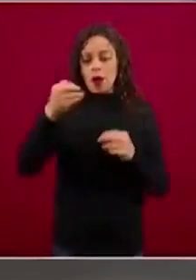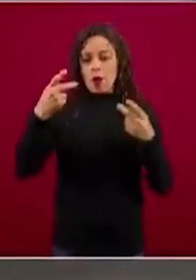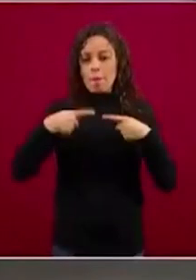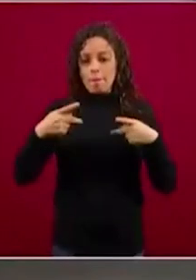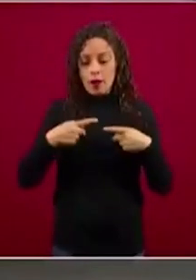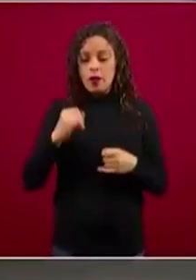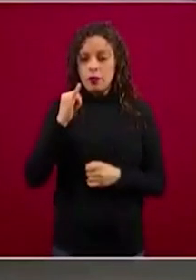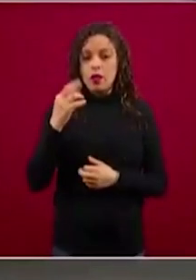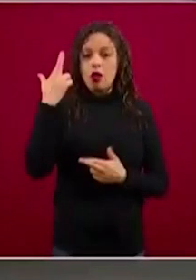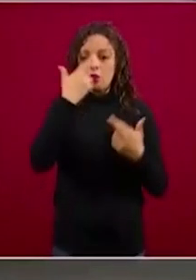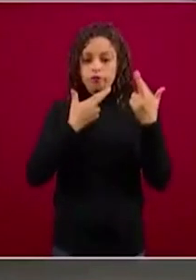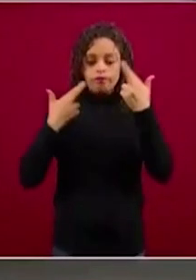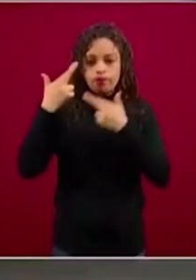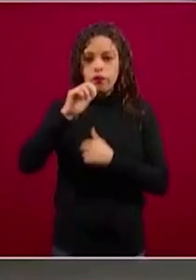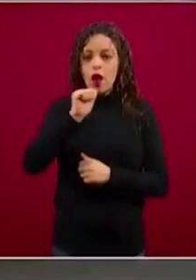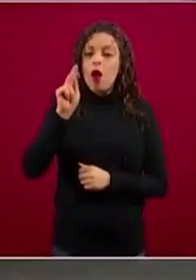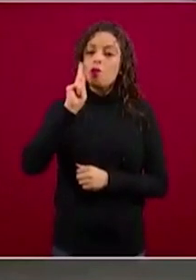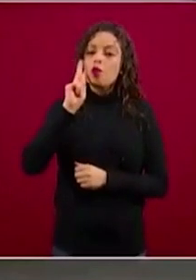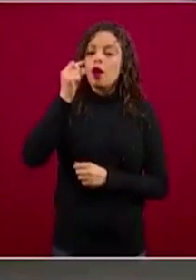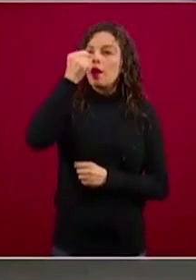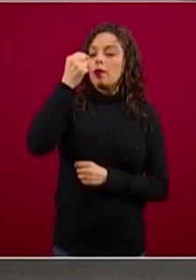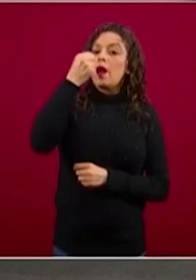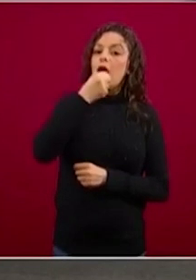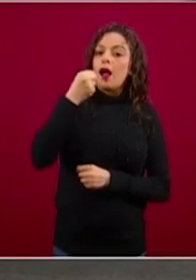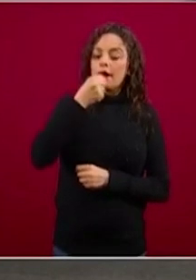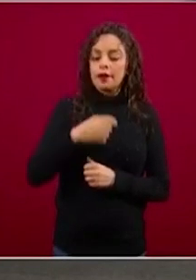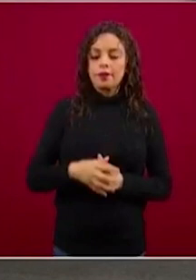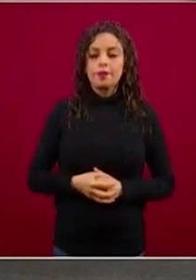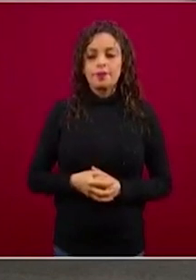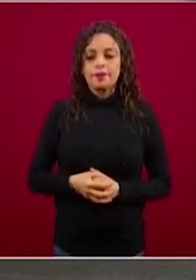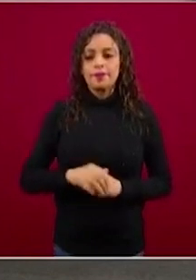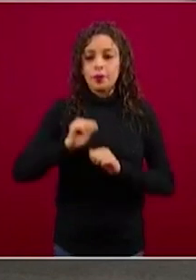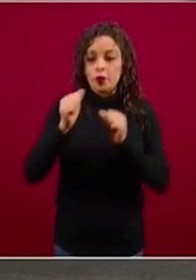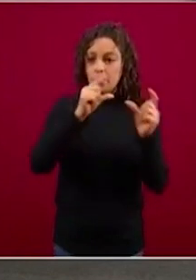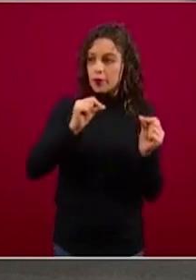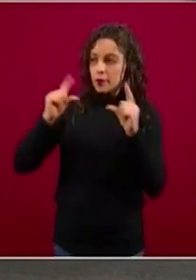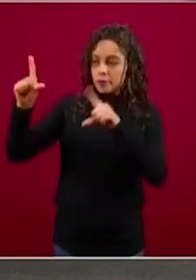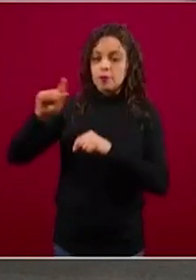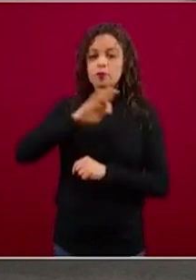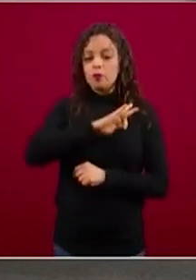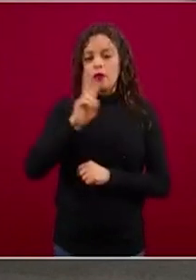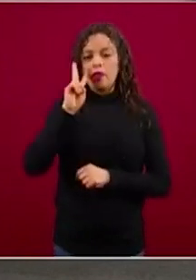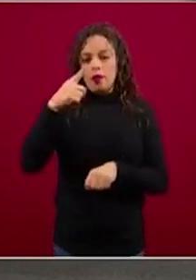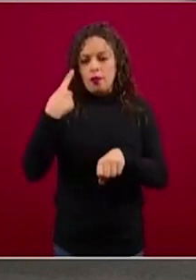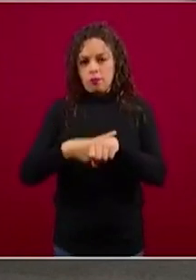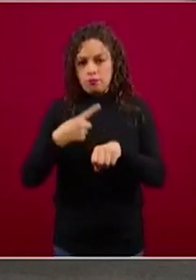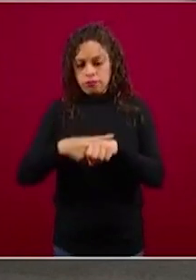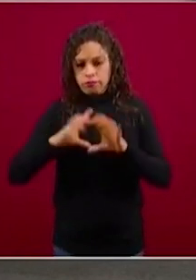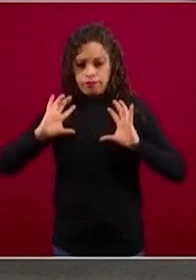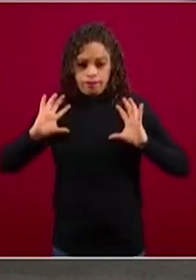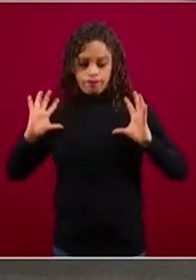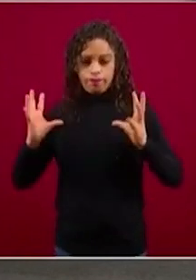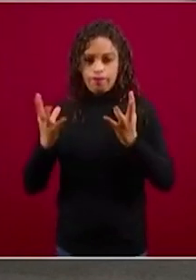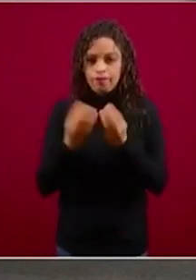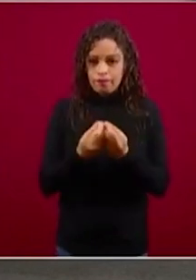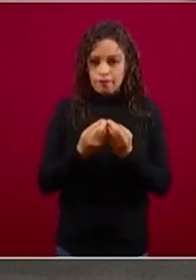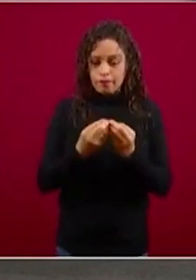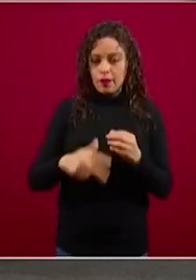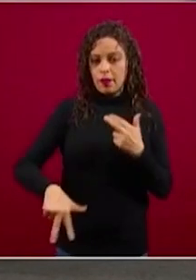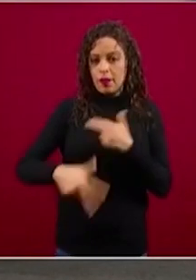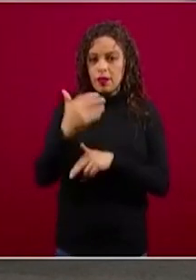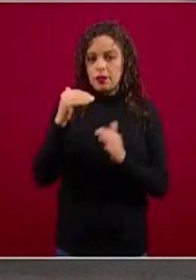en la siguiente diapositiva vamos a ver la distribución de la carga de enfermedad de casos acumulados es decir los 13